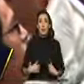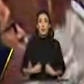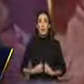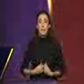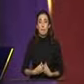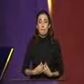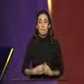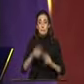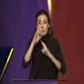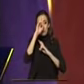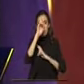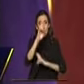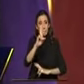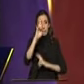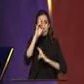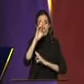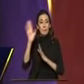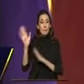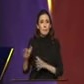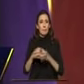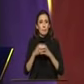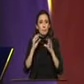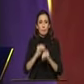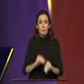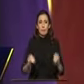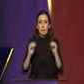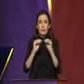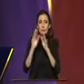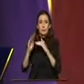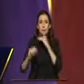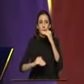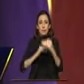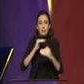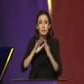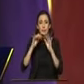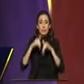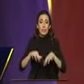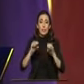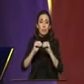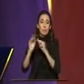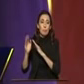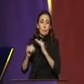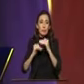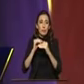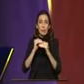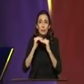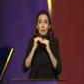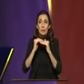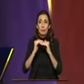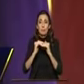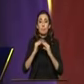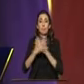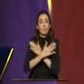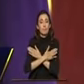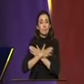Con el respeto, inclusive, de aquellos que no estaban por esa elección.